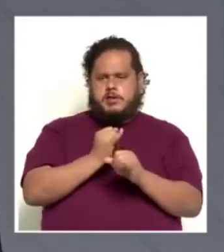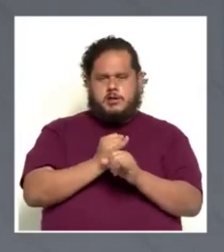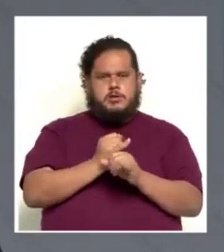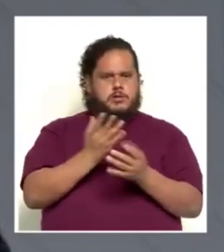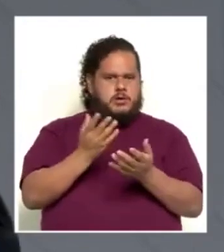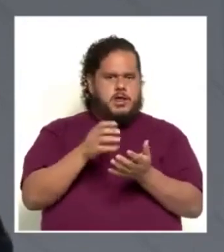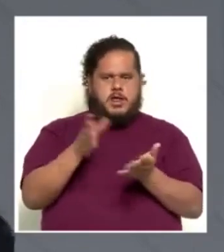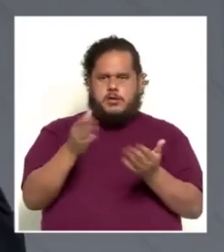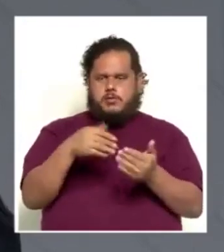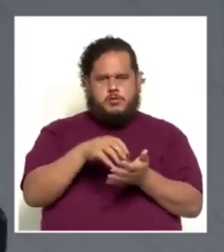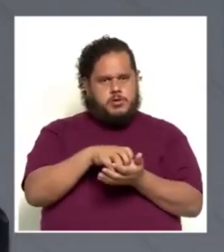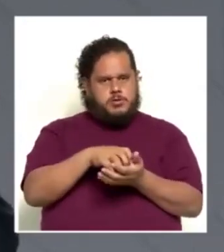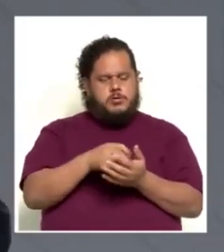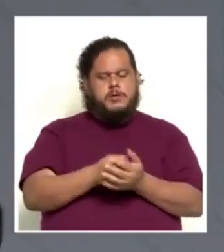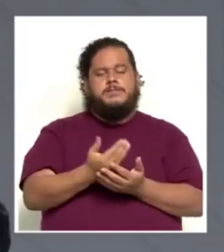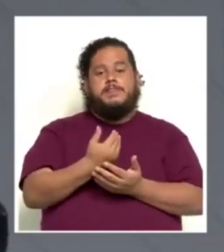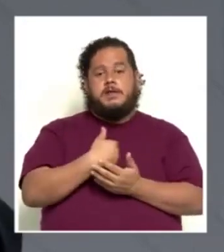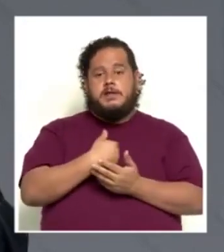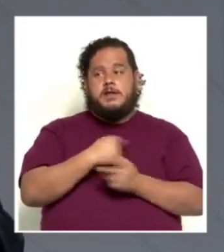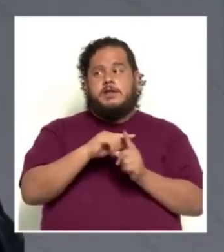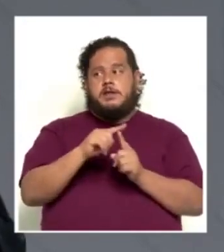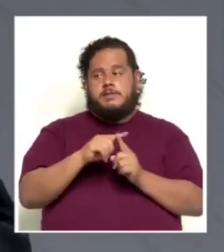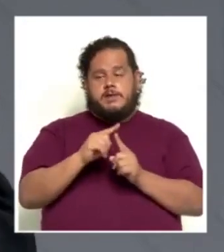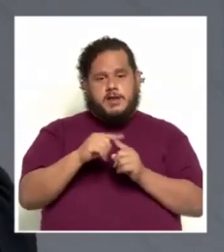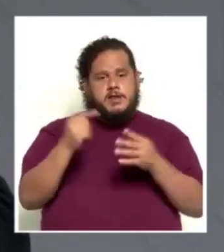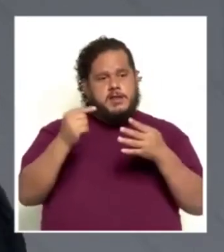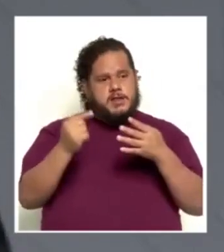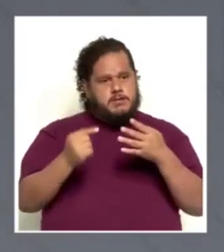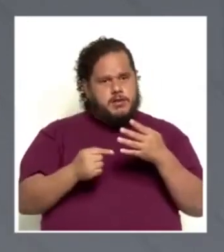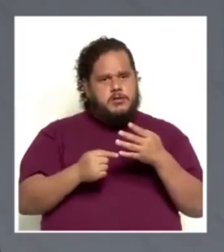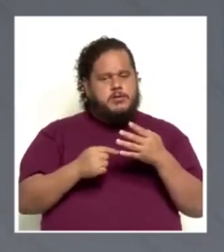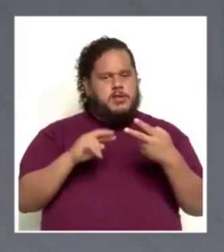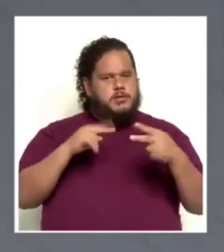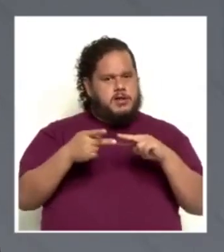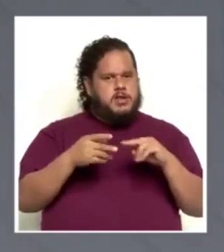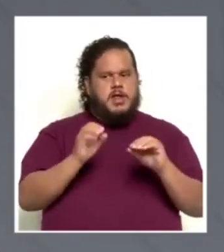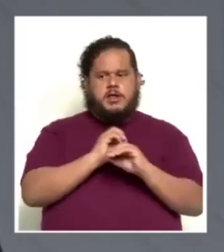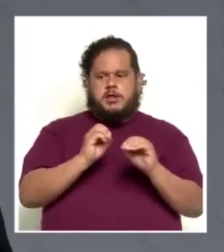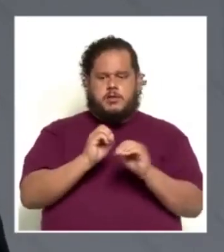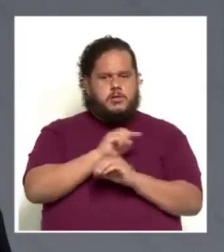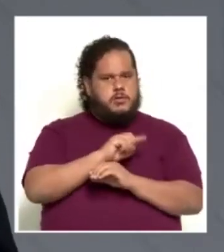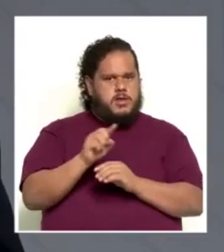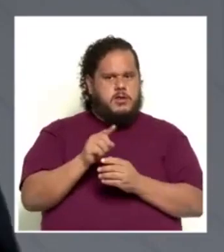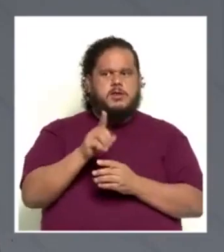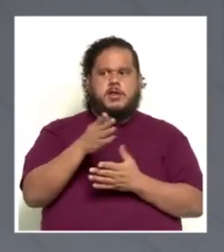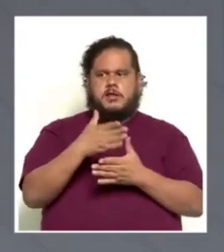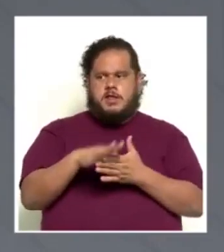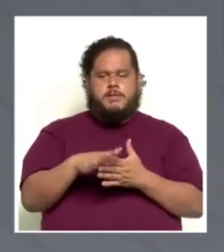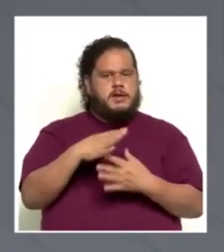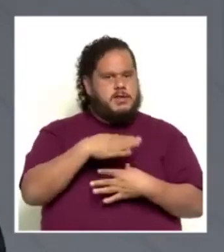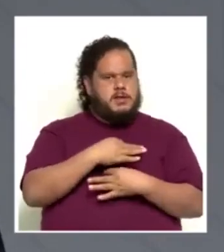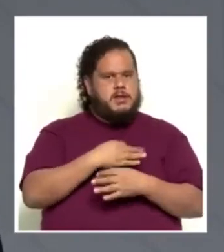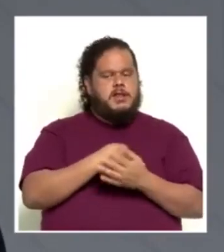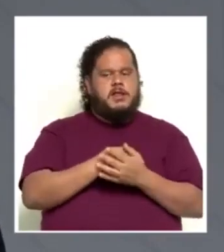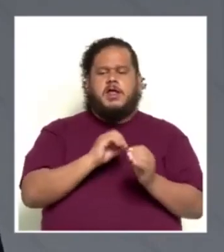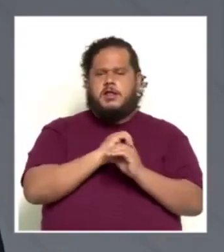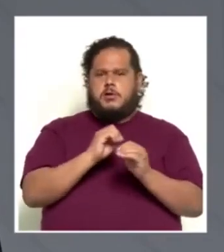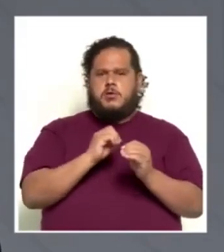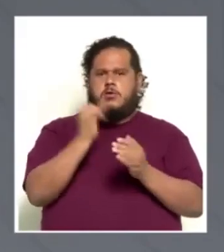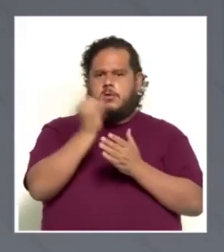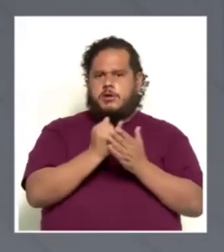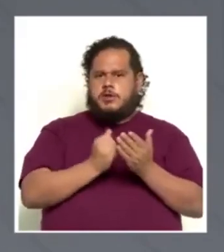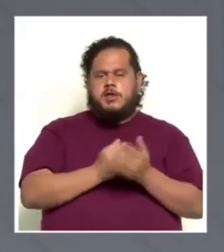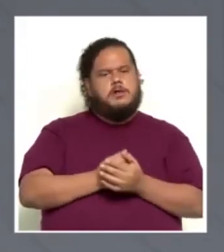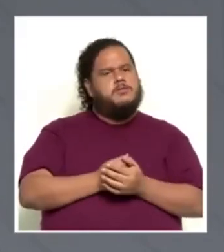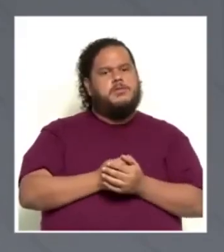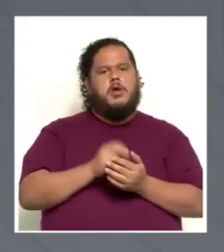alguna. Me parece que van a haber diferentes elementos de polarización. Ninguno de ellos, y esta es la parte interesante, ninguno de ellos por diseño. No es